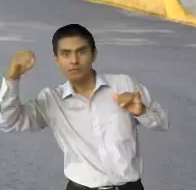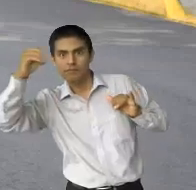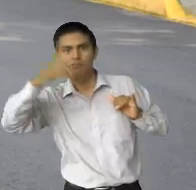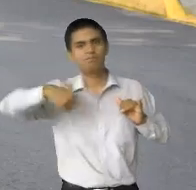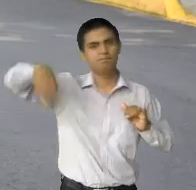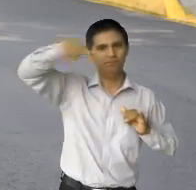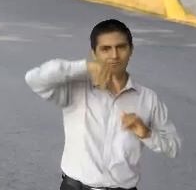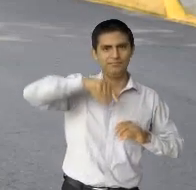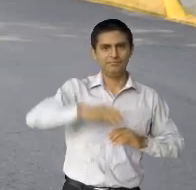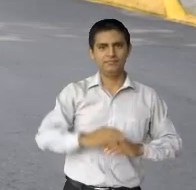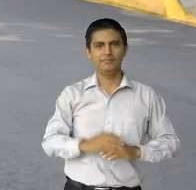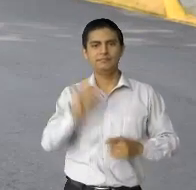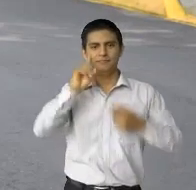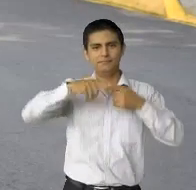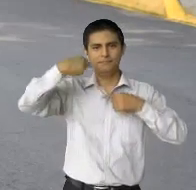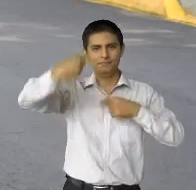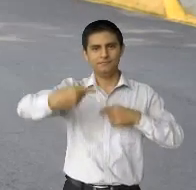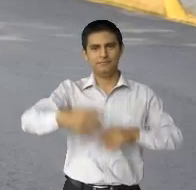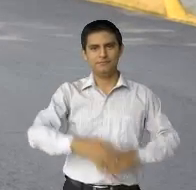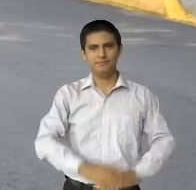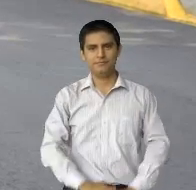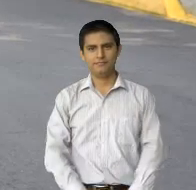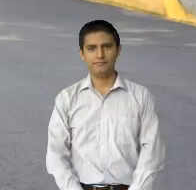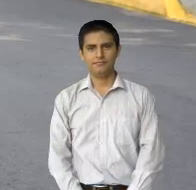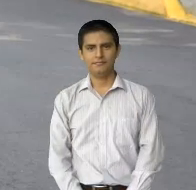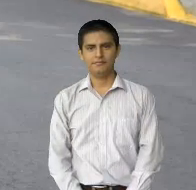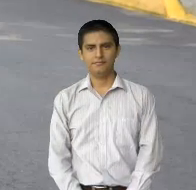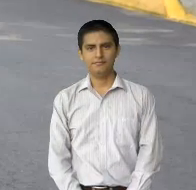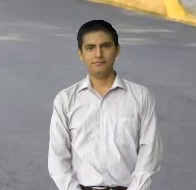donde si no te quedas, vuelves. Hasta pronto.